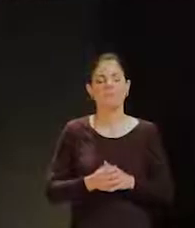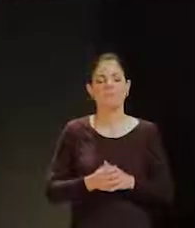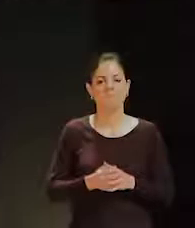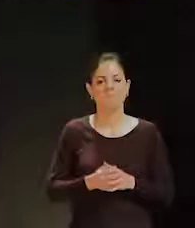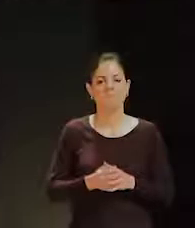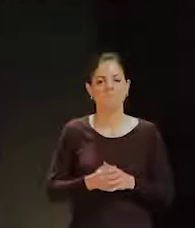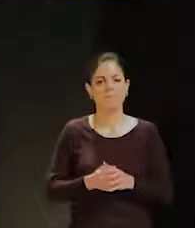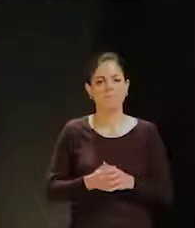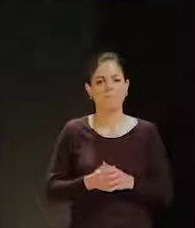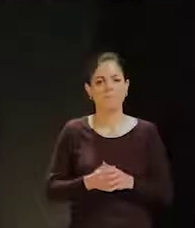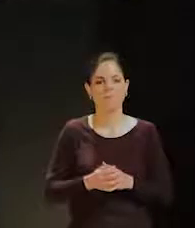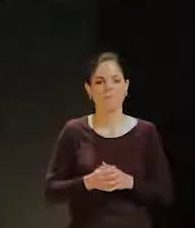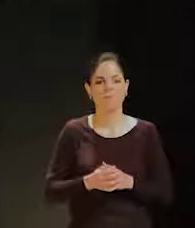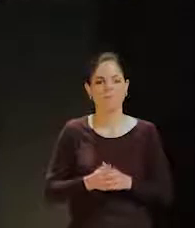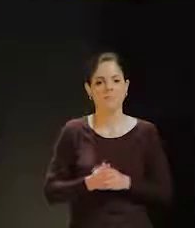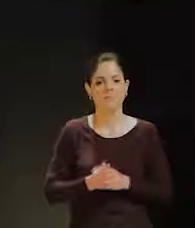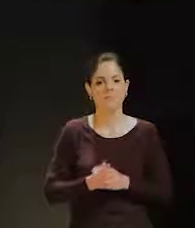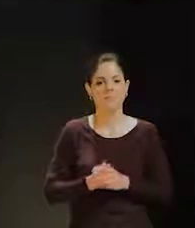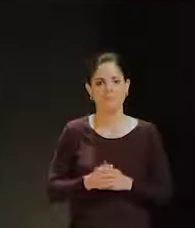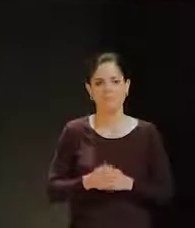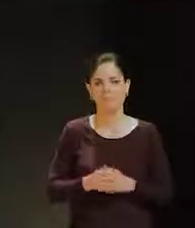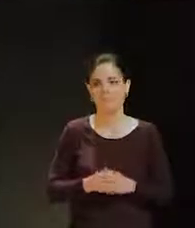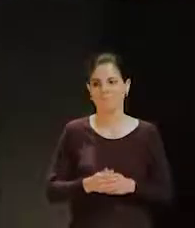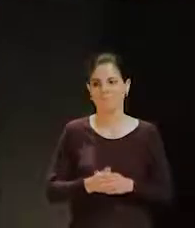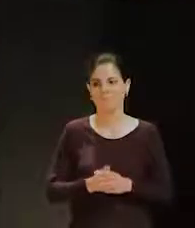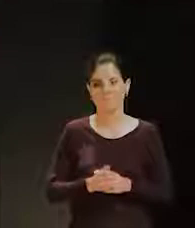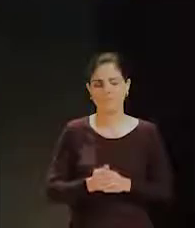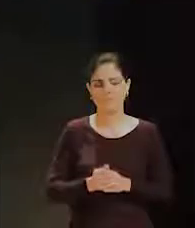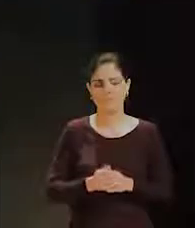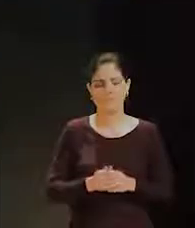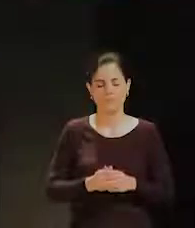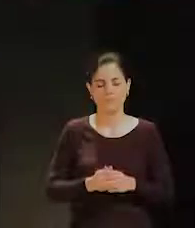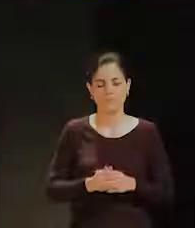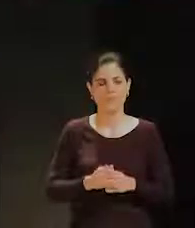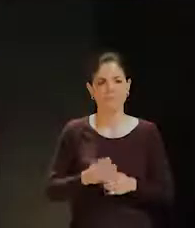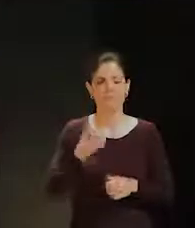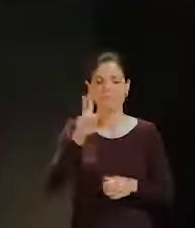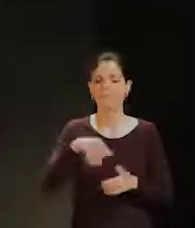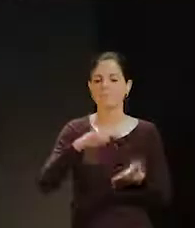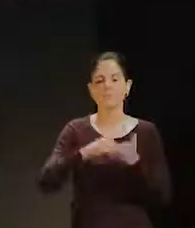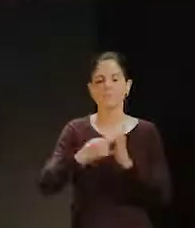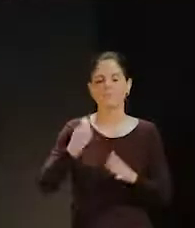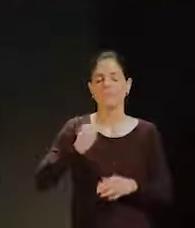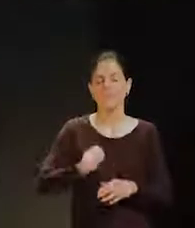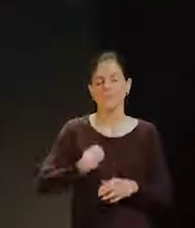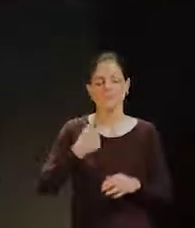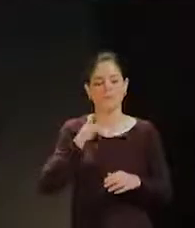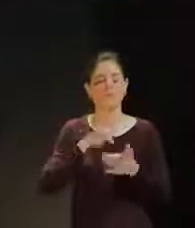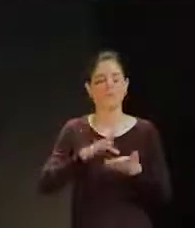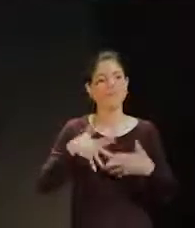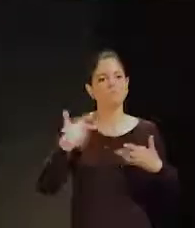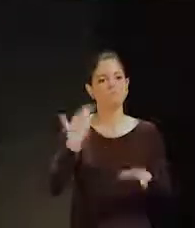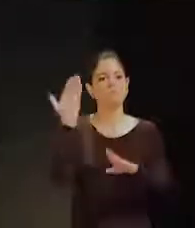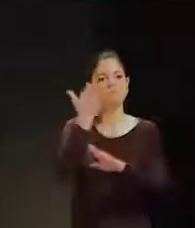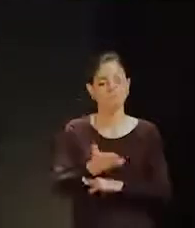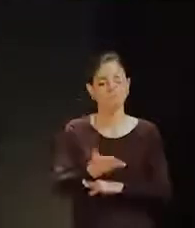la Pina Bausch de Cuba. Entonces, no, eso mismo, ya en esa emoción, no, fuimos